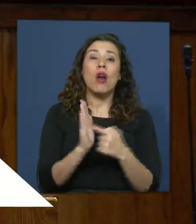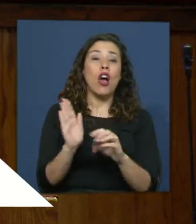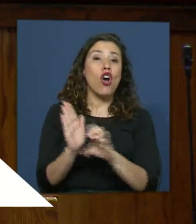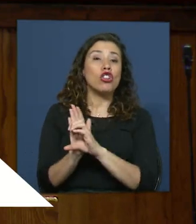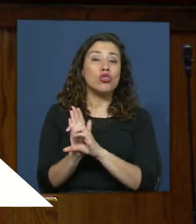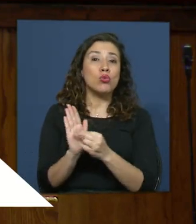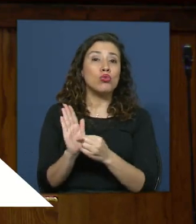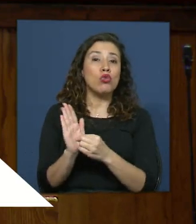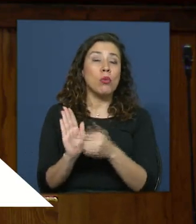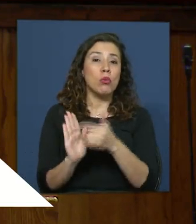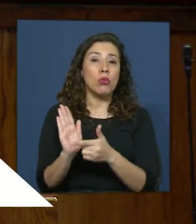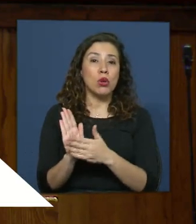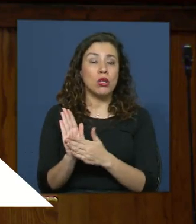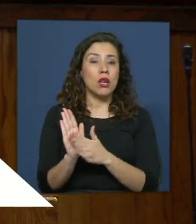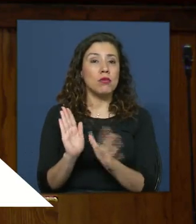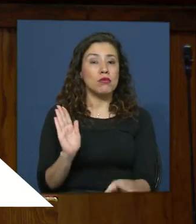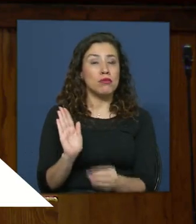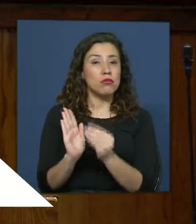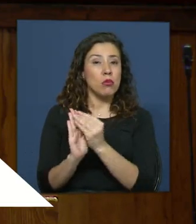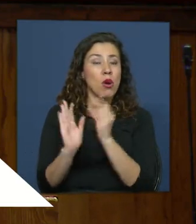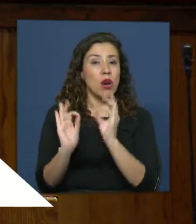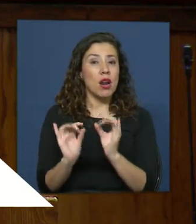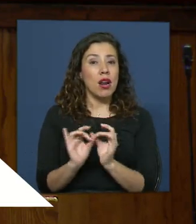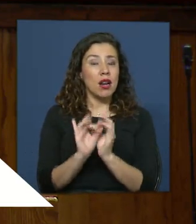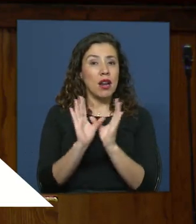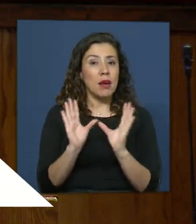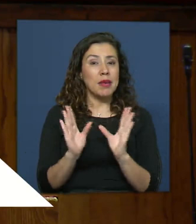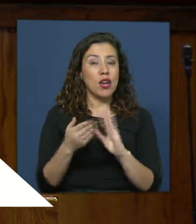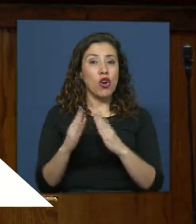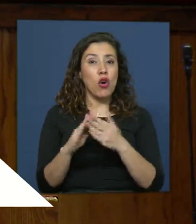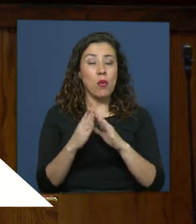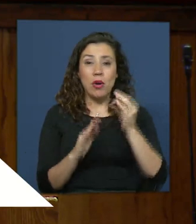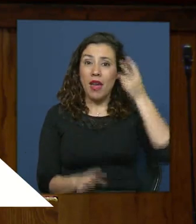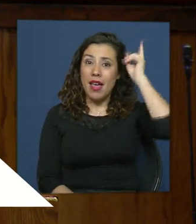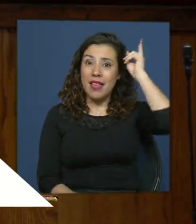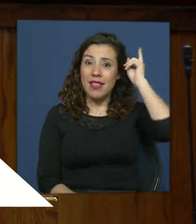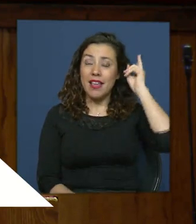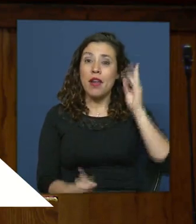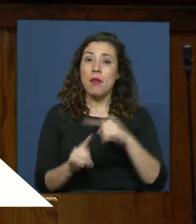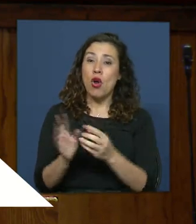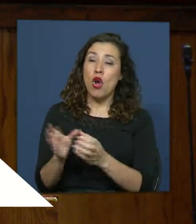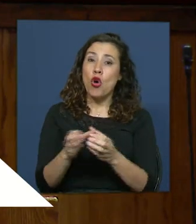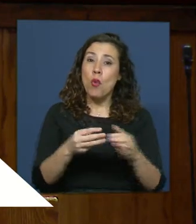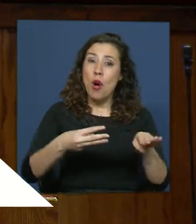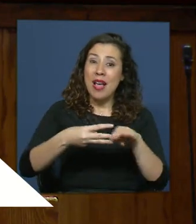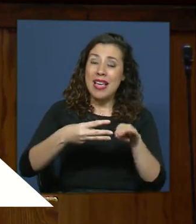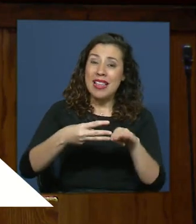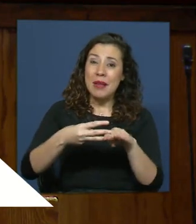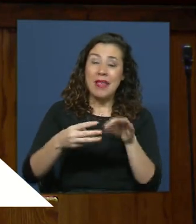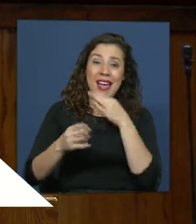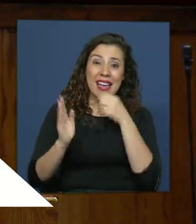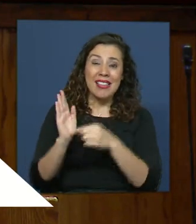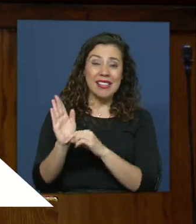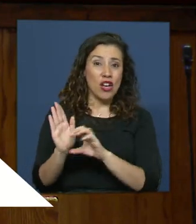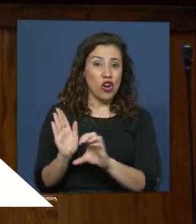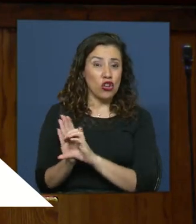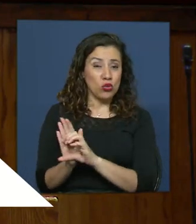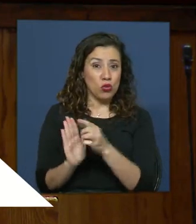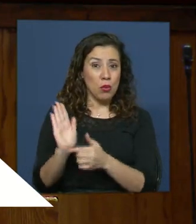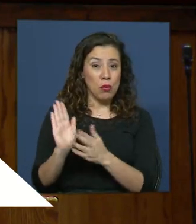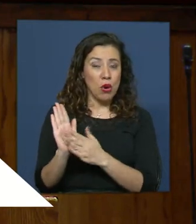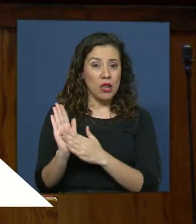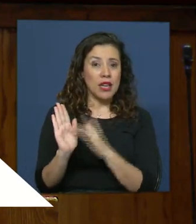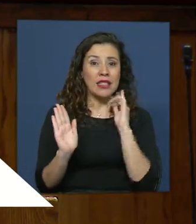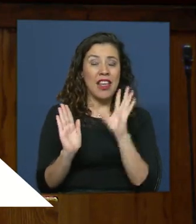Fundamental. La incorporación implícita de los pueblos indígenas dentro de los grupos intermedios que señala la Constitución y que